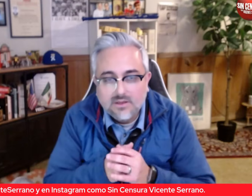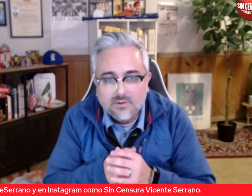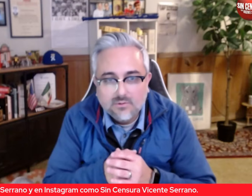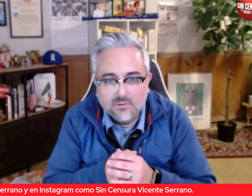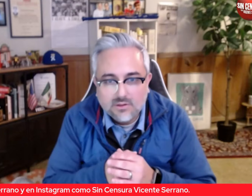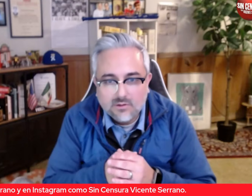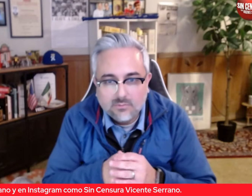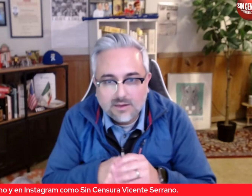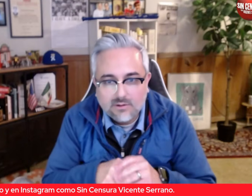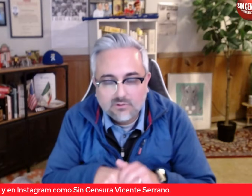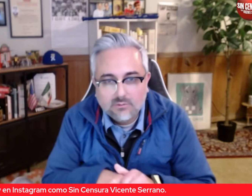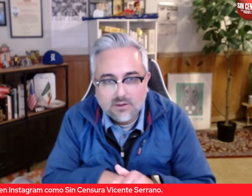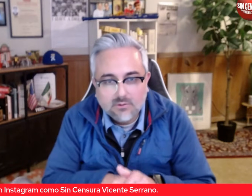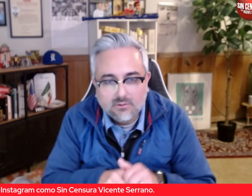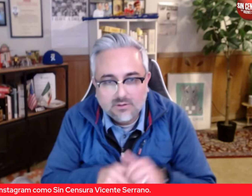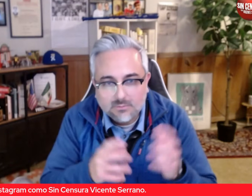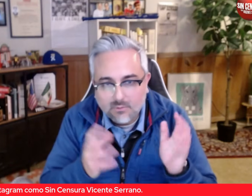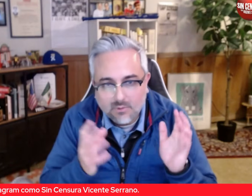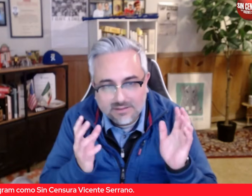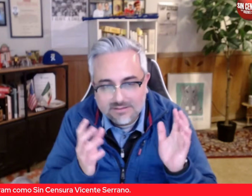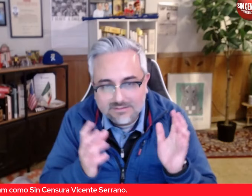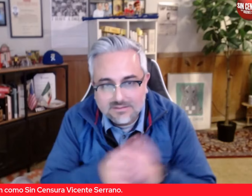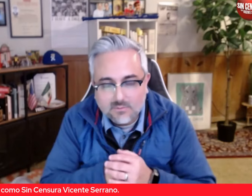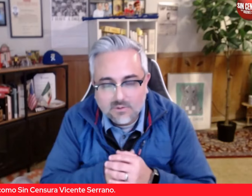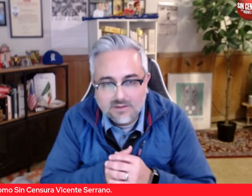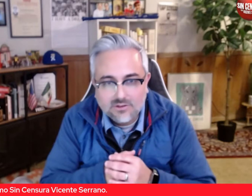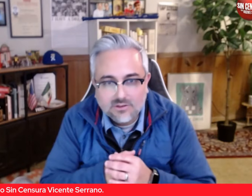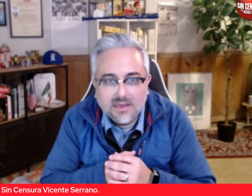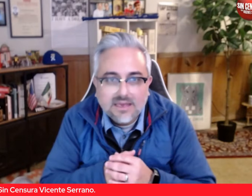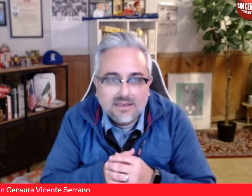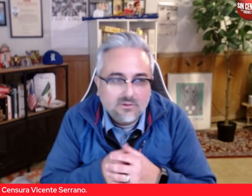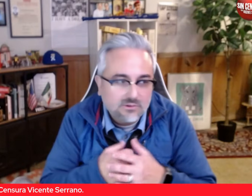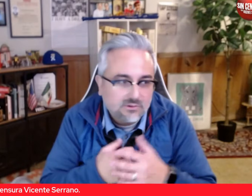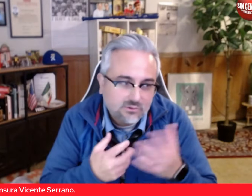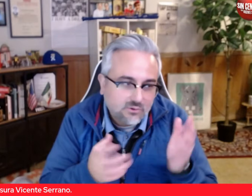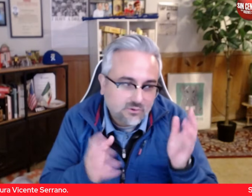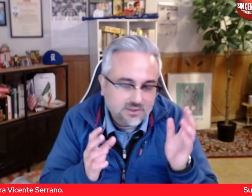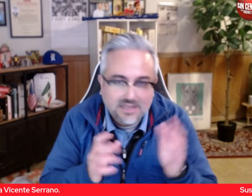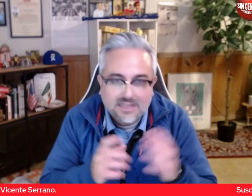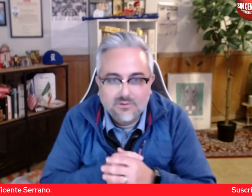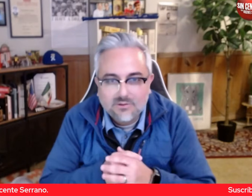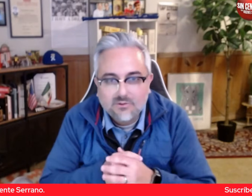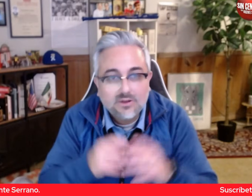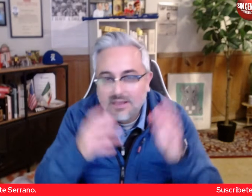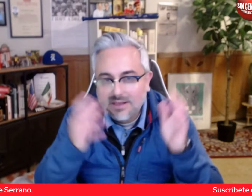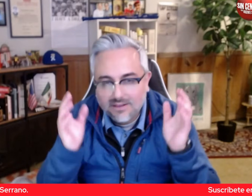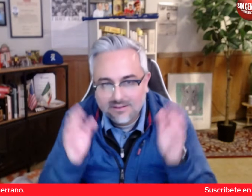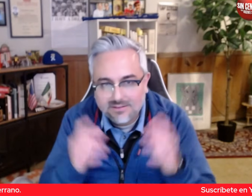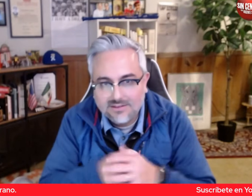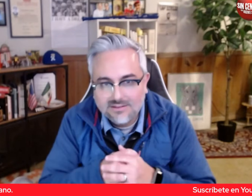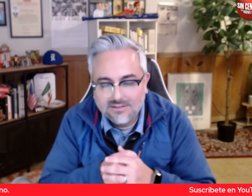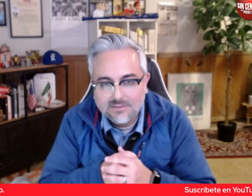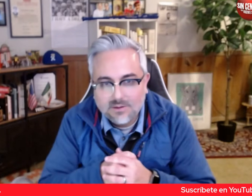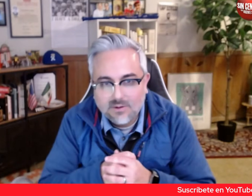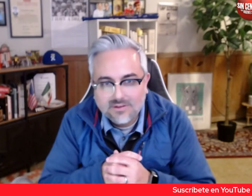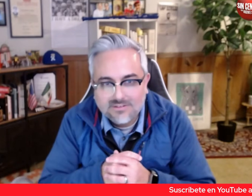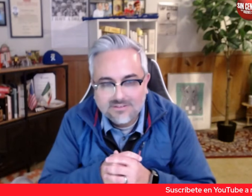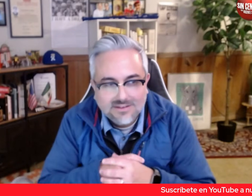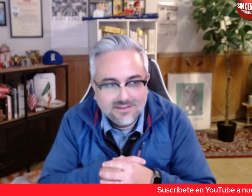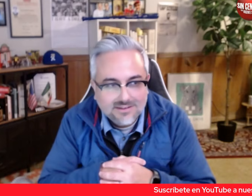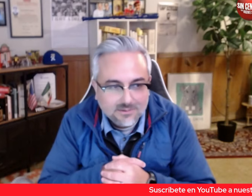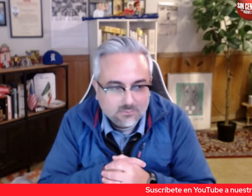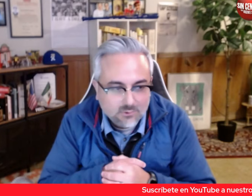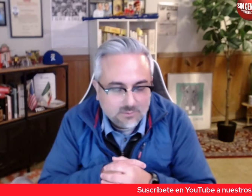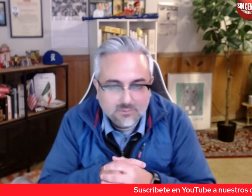sabe, de los barrios con mayor poder adquisitivo en la Ciudad de México, de los que son considerados de las